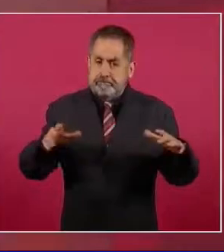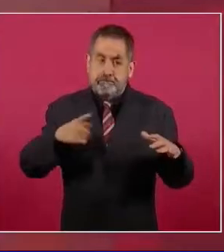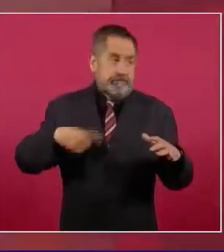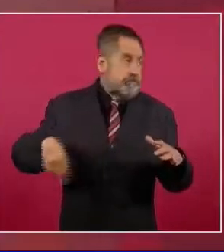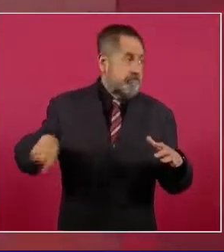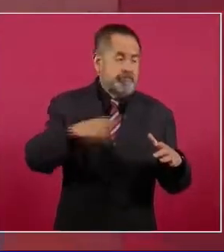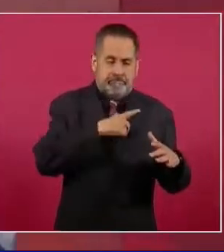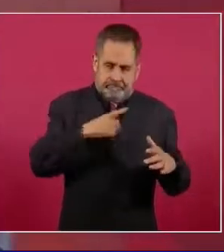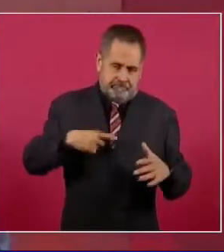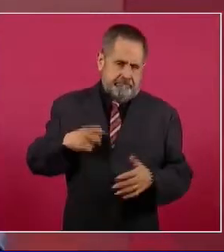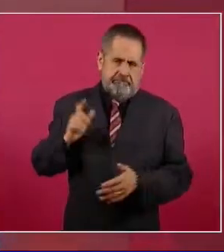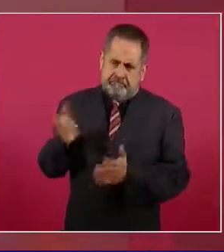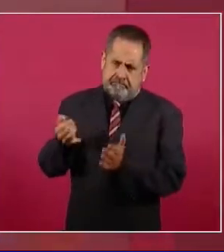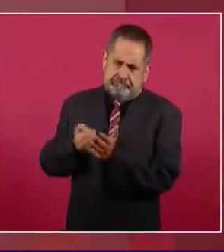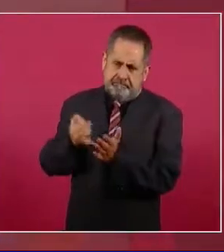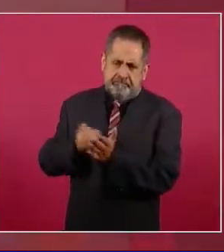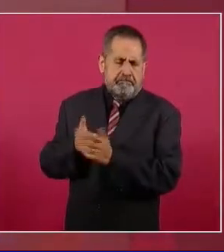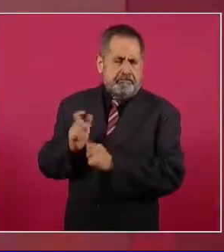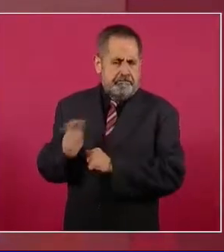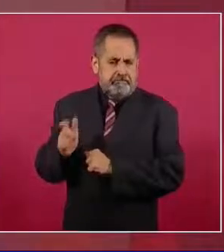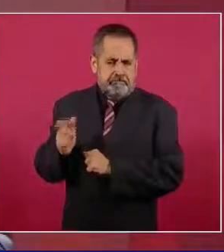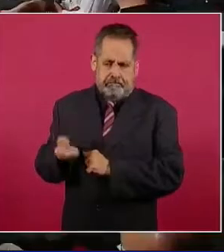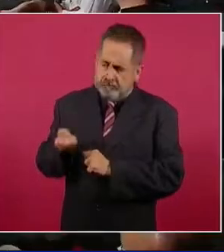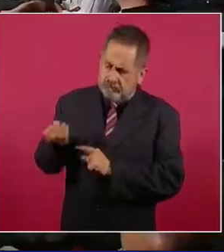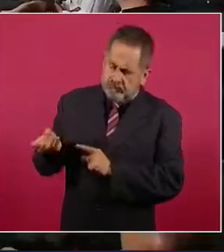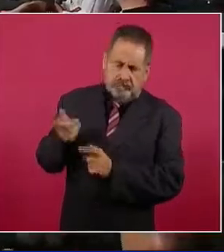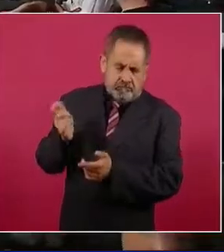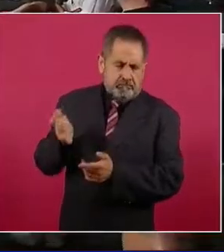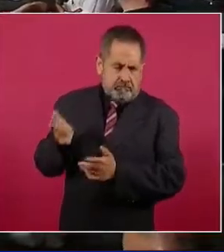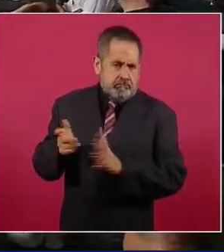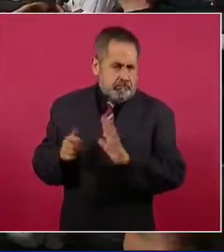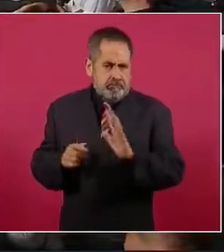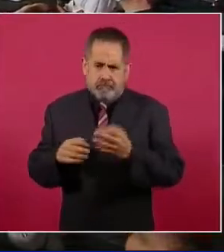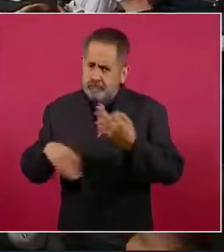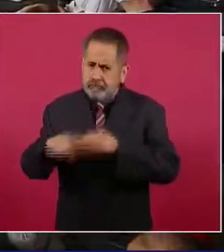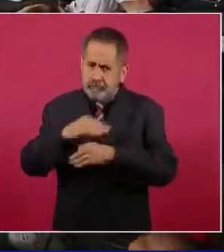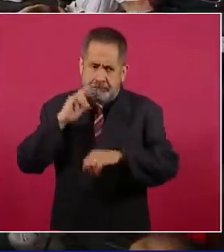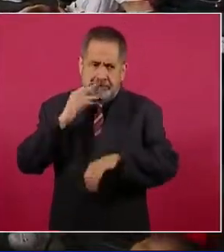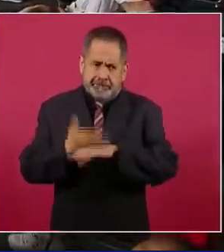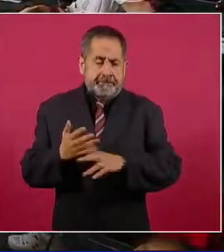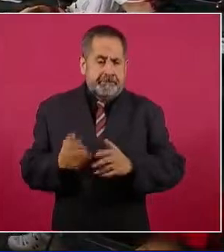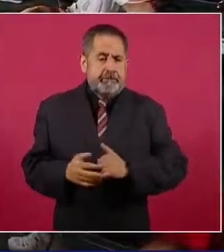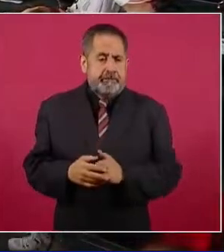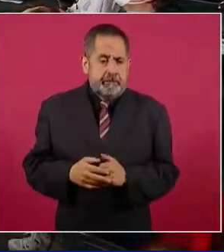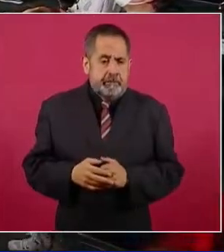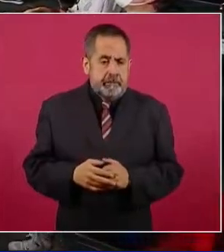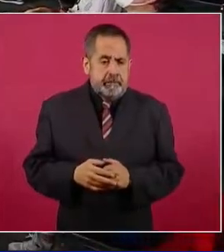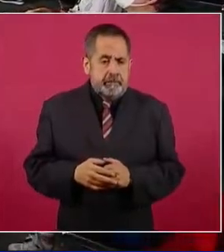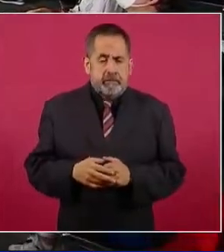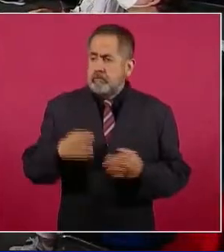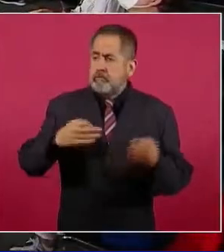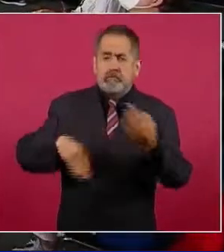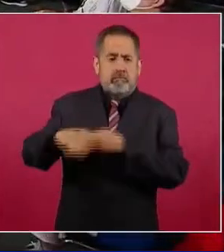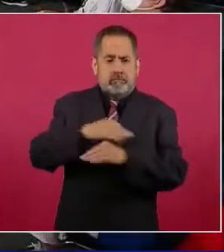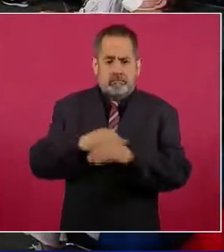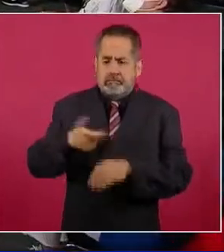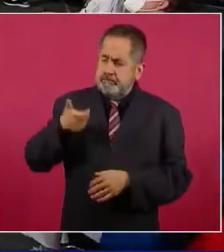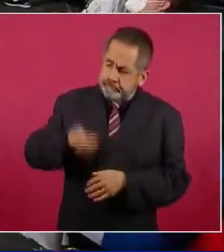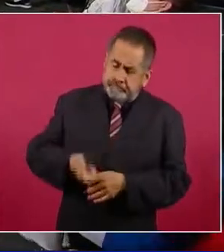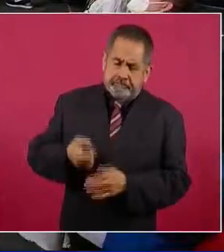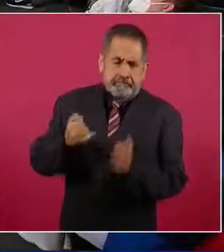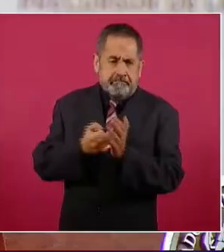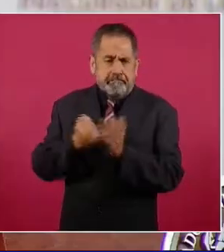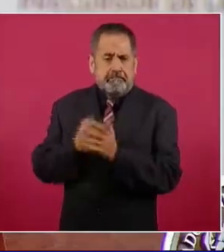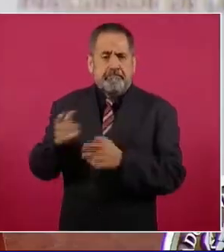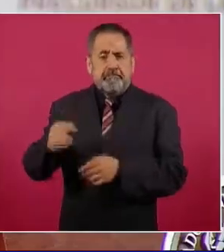tienen que contribuir, todos tenemos que contribuir. Y además sí se paga impuestos, todos pagábamos impuestos,